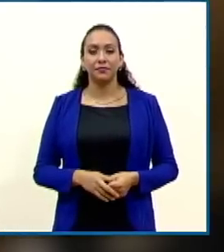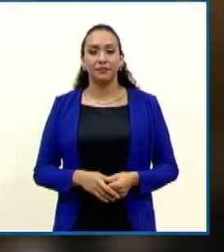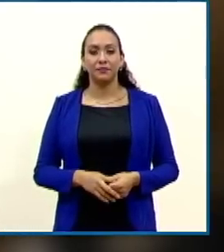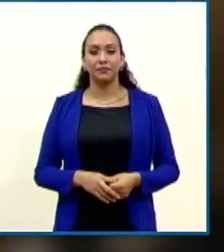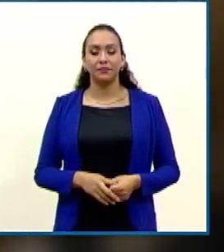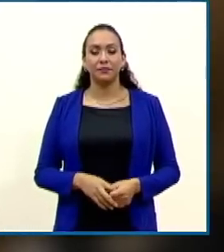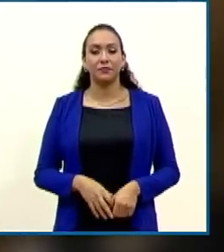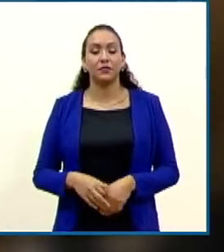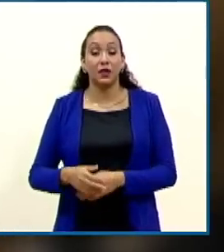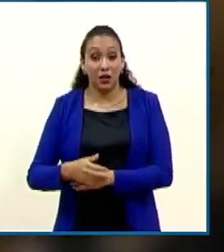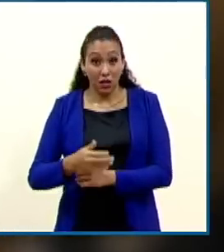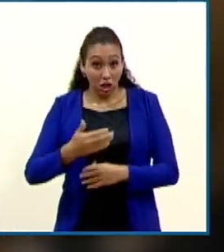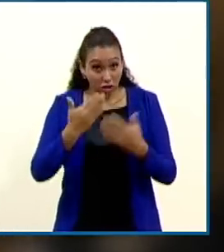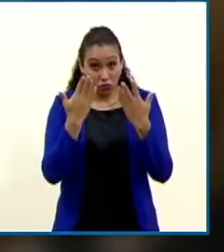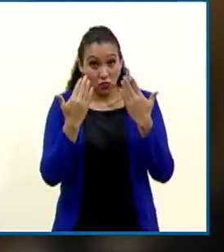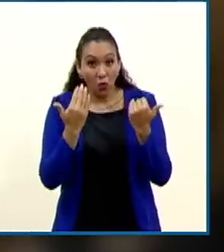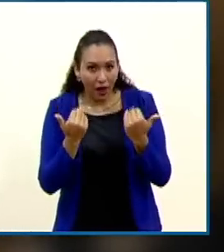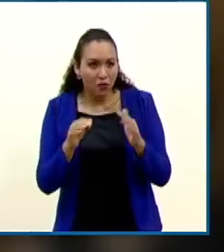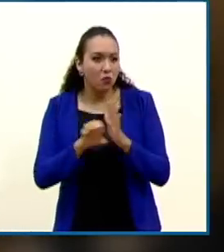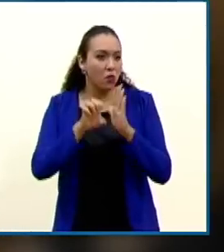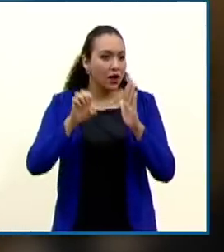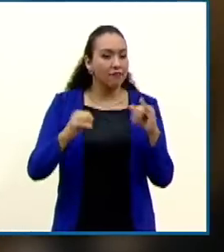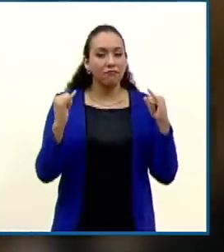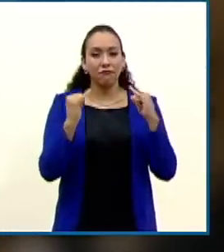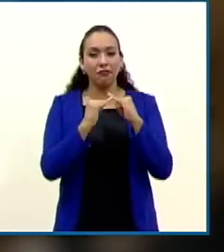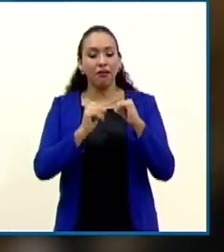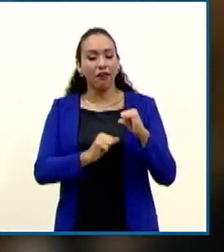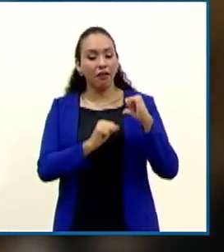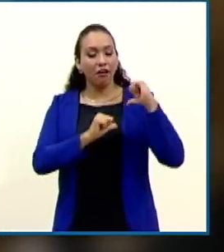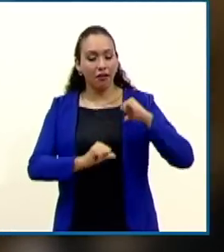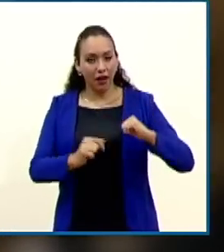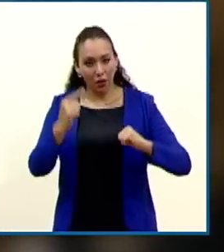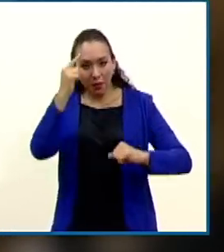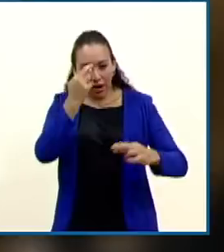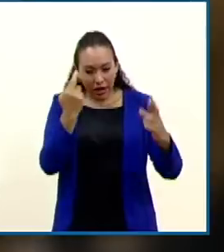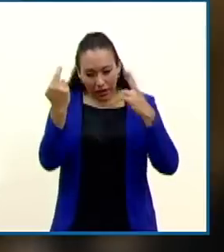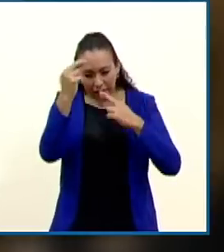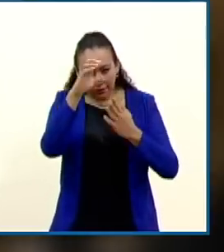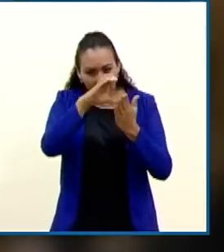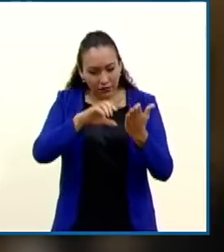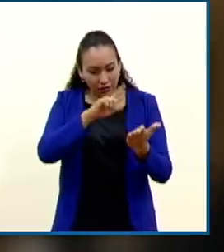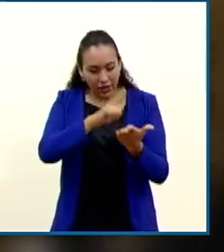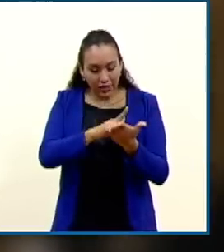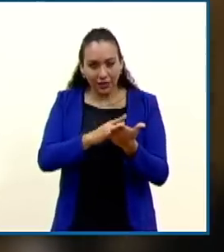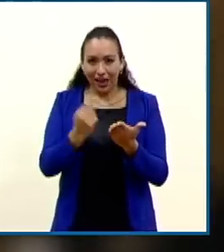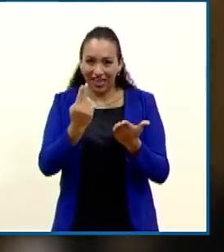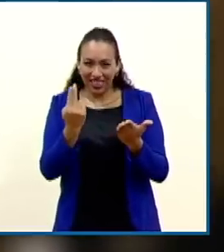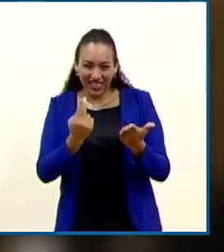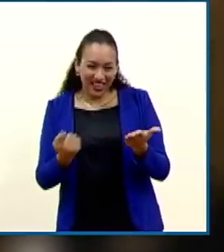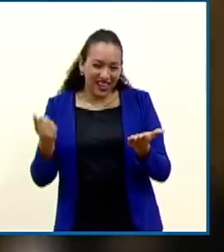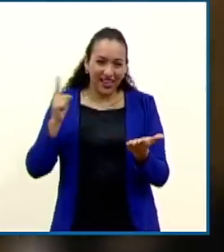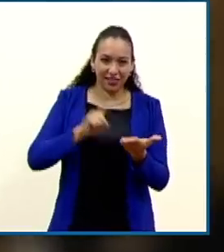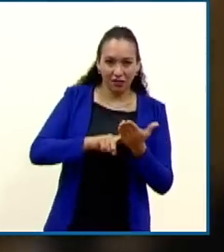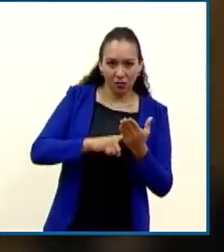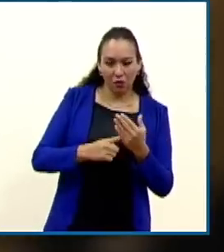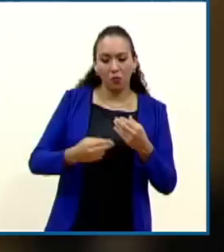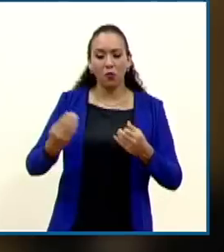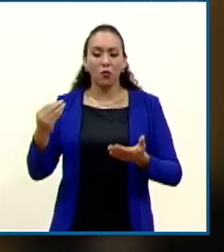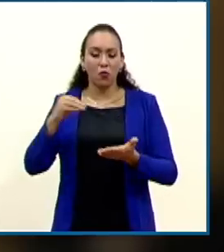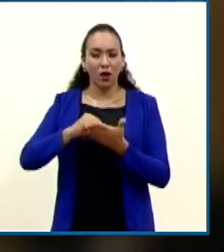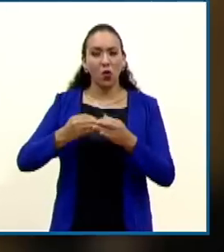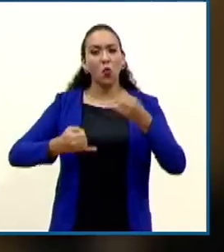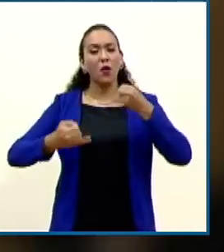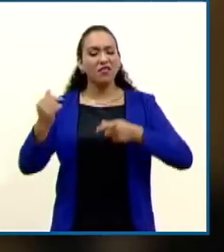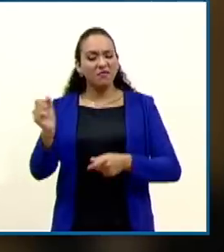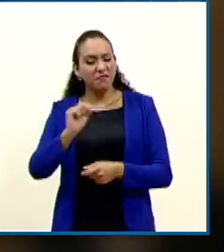Sin un tribunal constitucional con facultades para revisarlo e integrado por jueces constitucionales preparados,